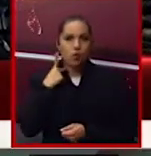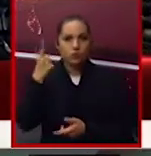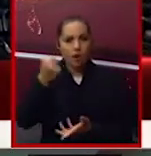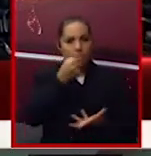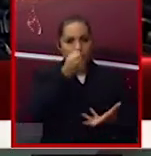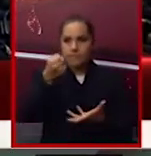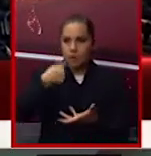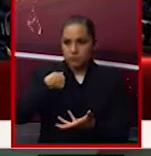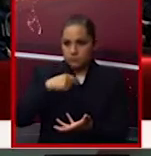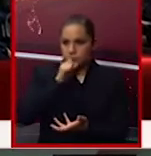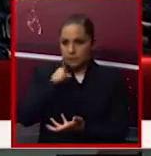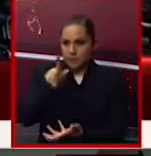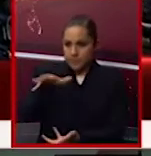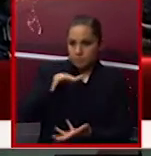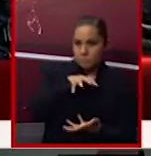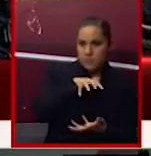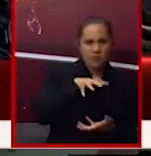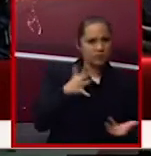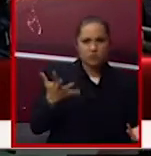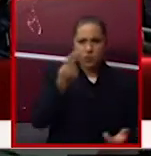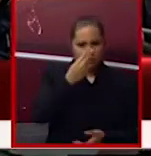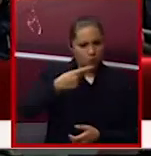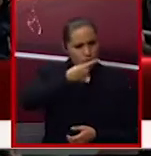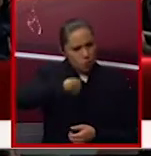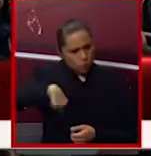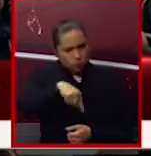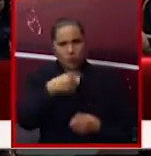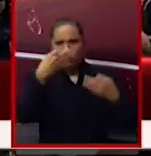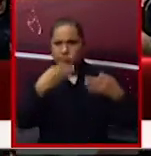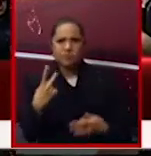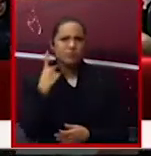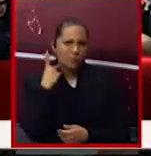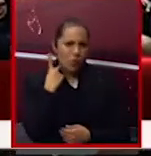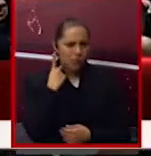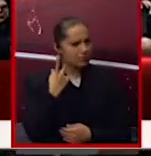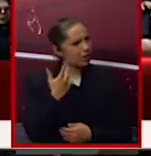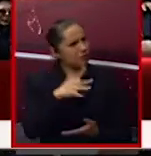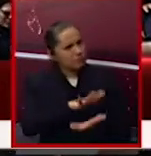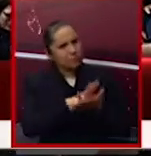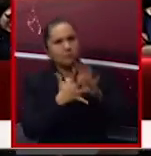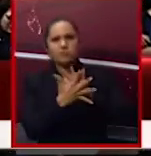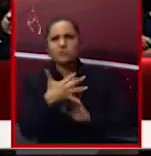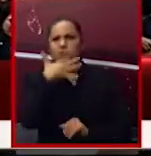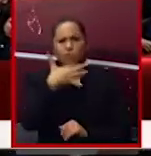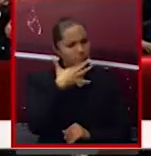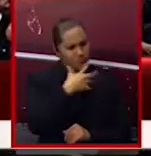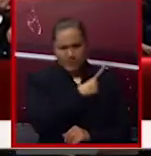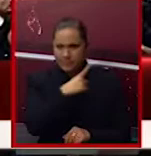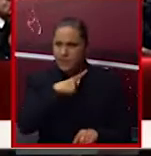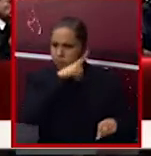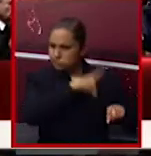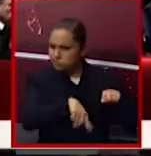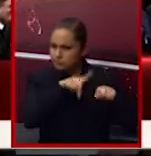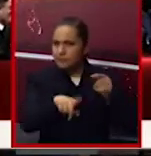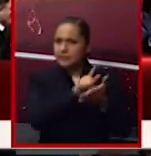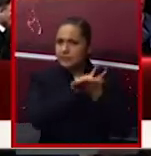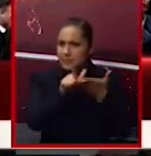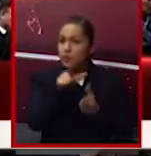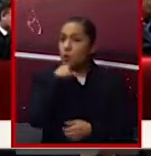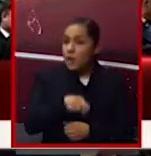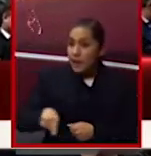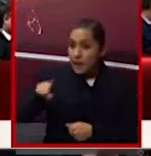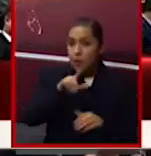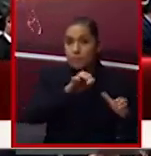Tenemos, compañeros, que limpiar la política, empezando porque los partidos no sean más escuelas